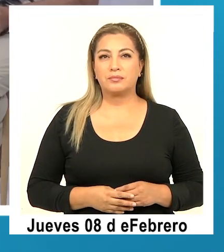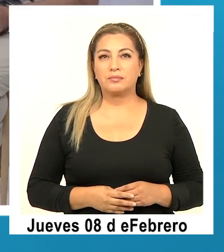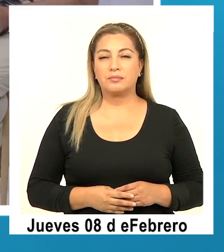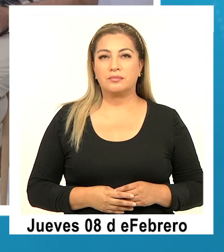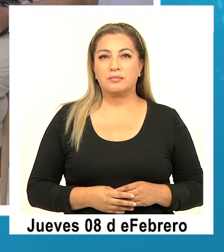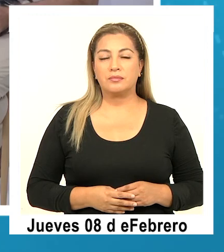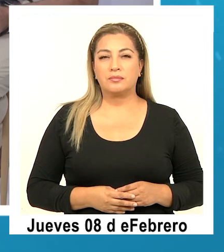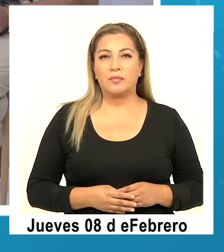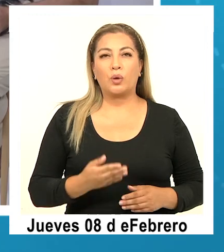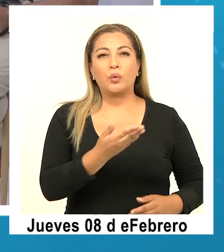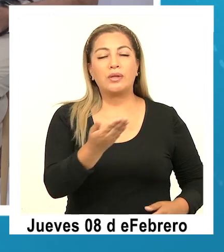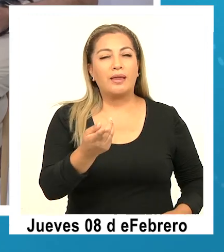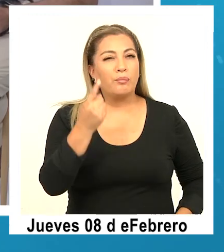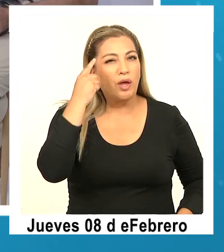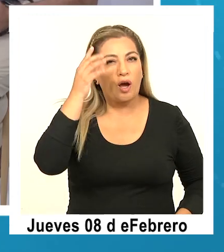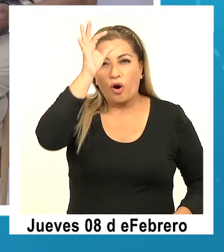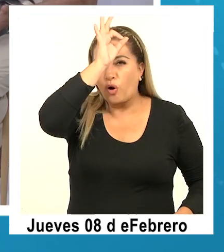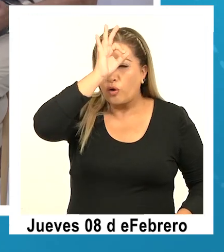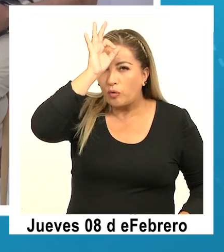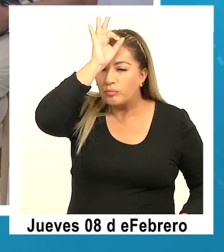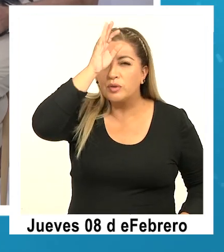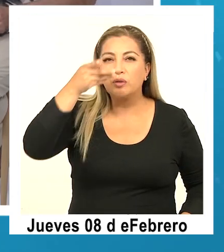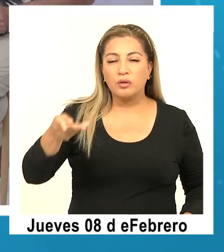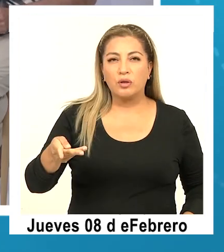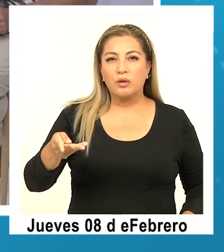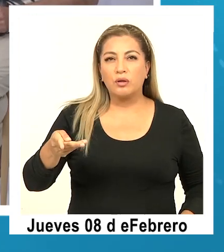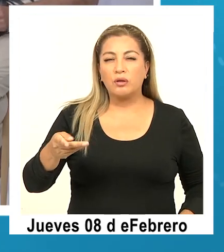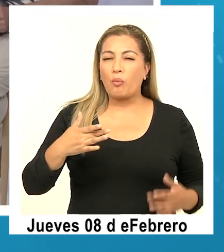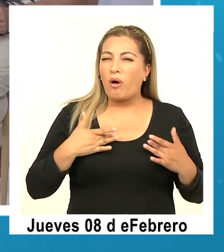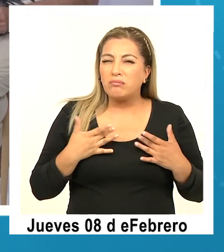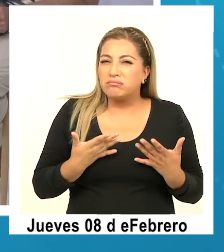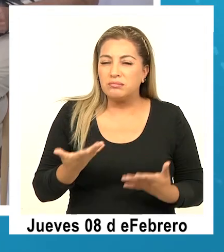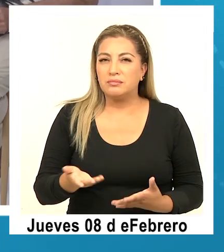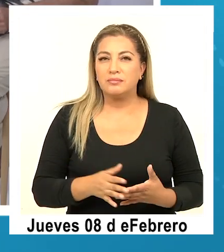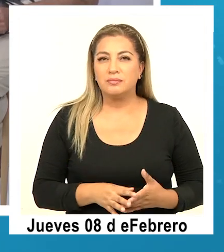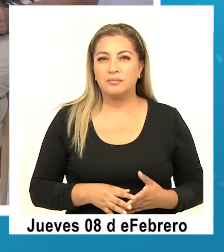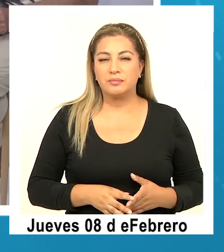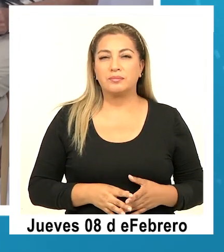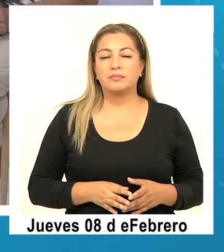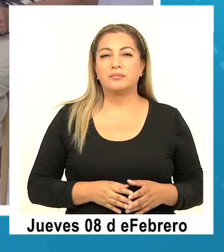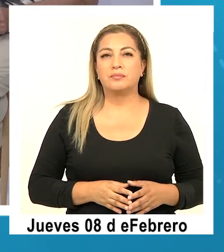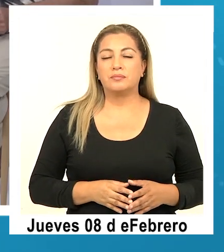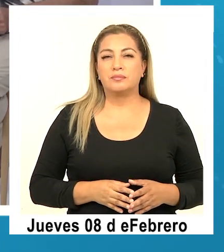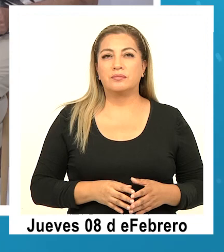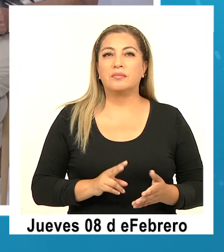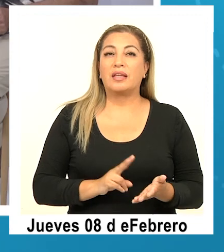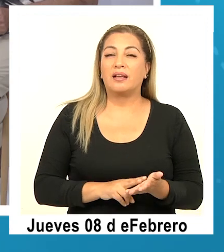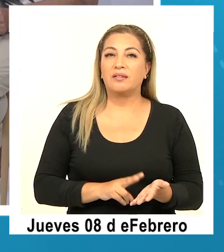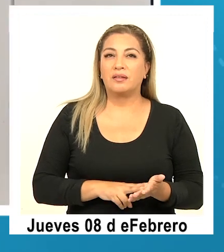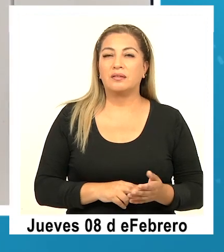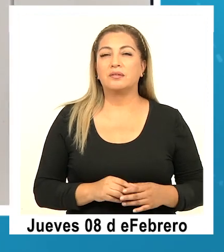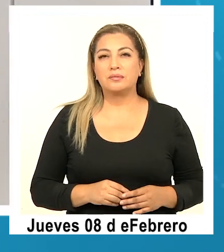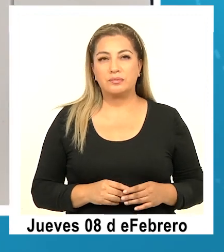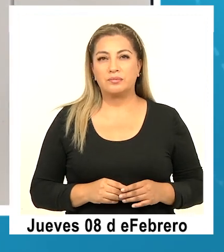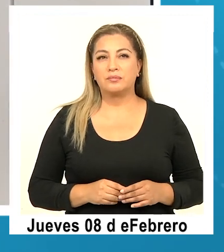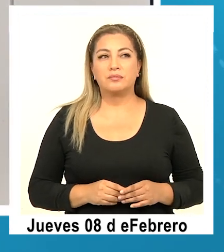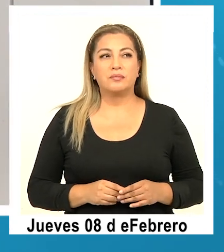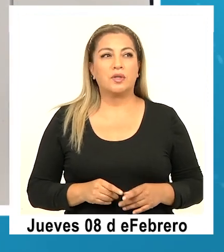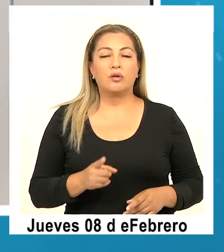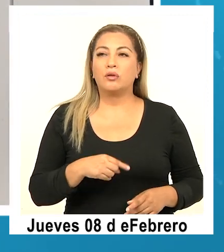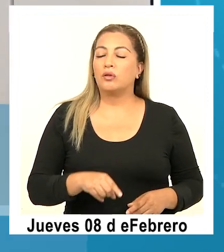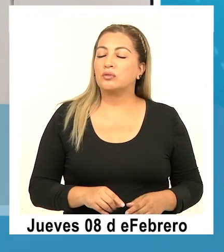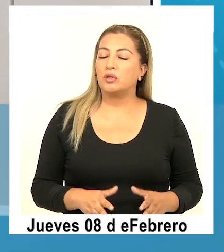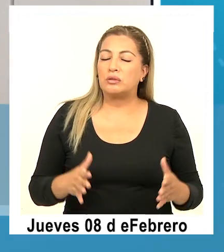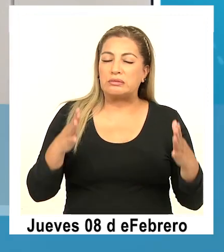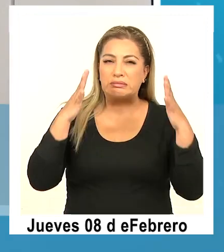pedirle, digamos, su reflexión respecto de este tema, cómo lo ha impactado. Bueno, la verdad es que uno queda